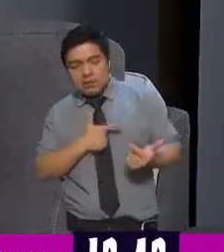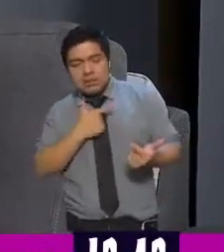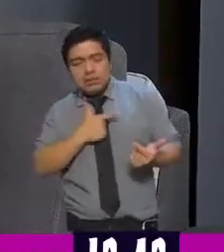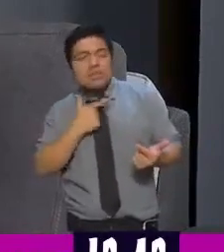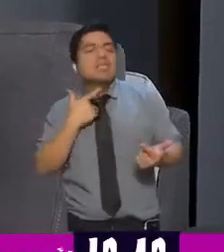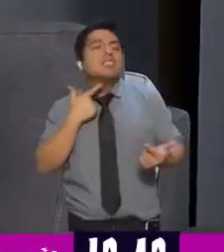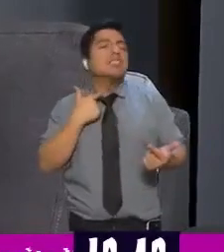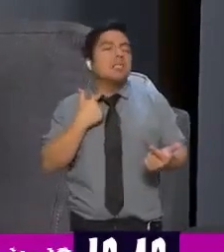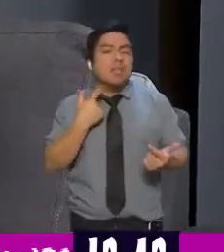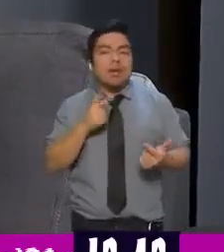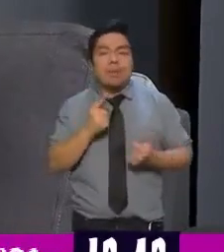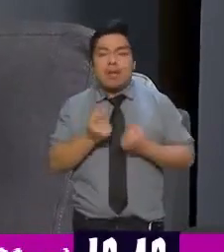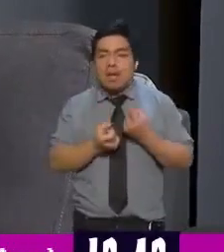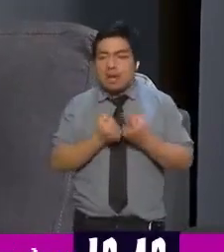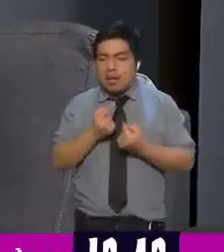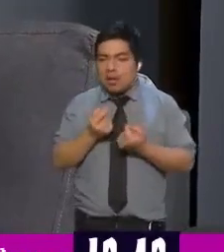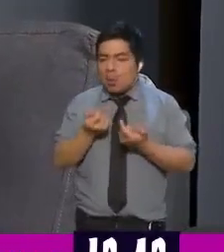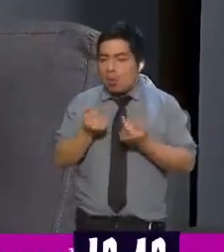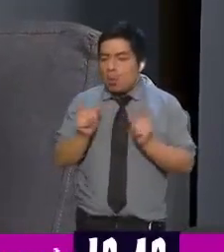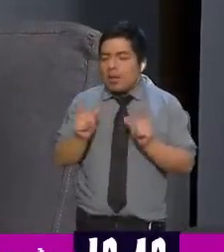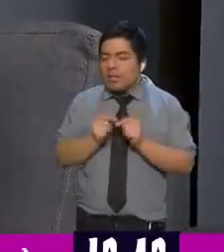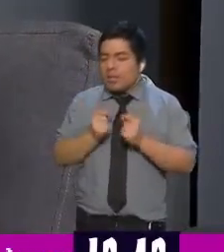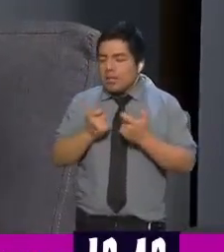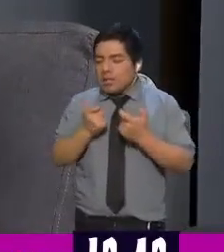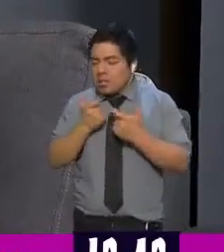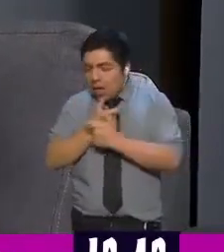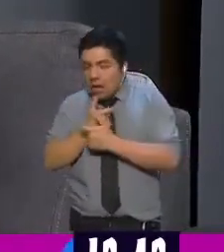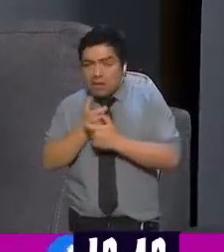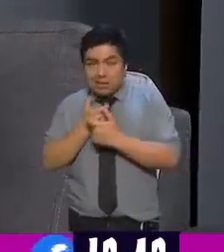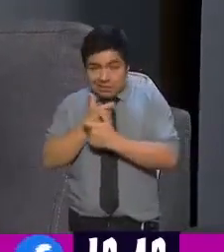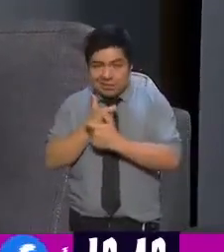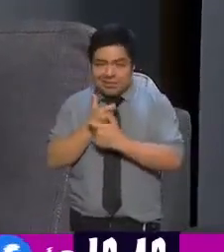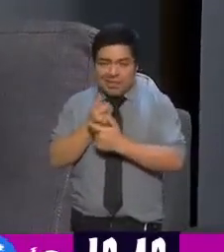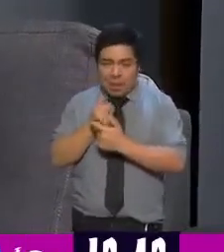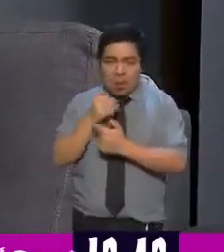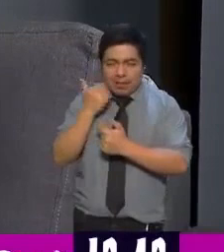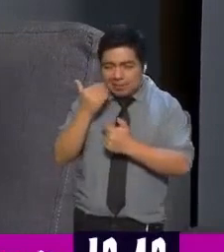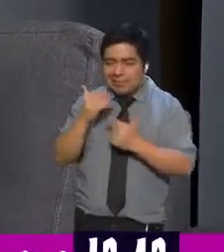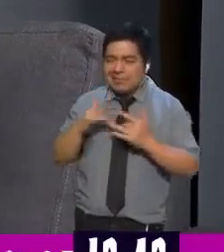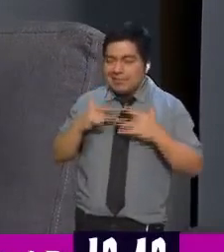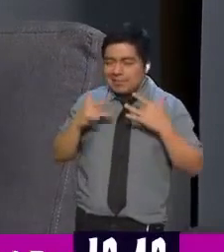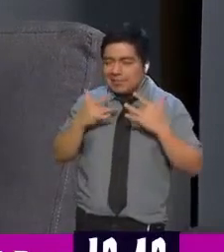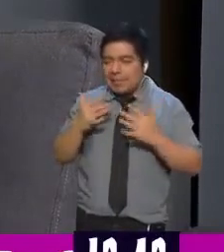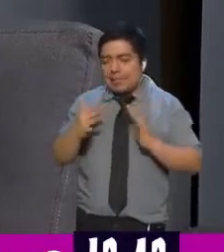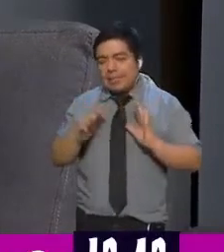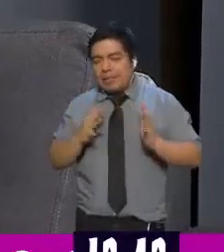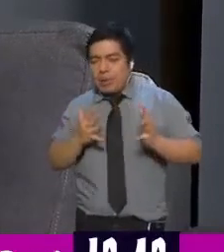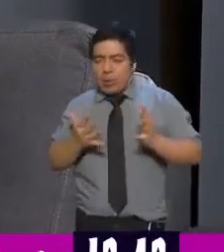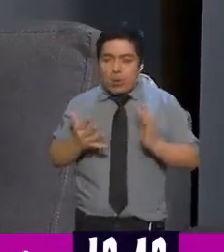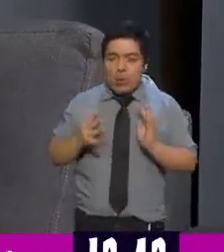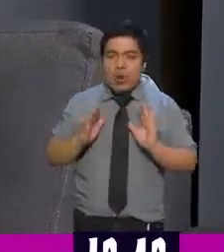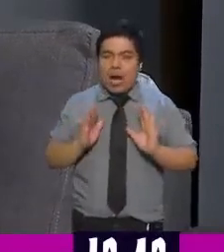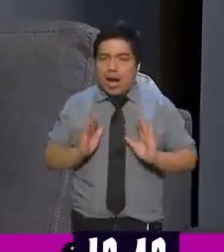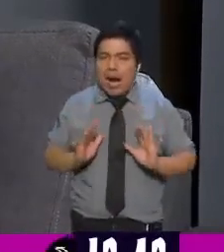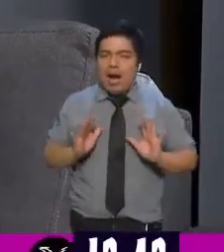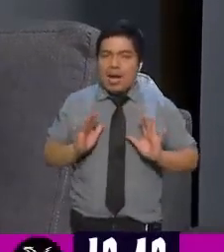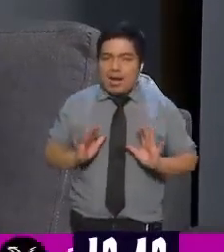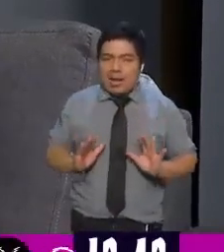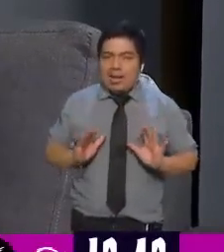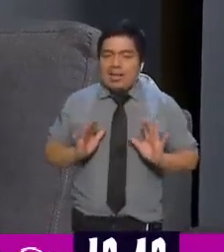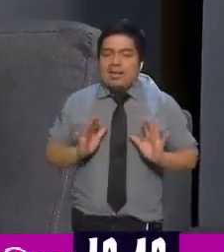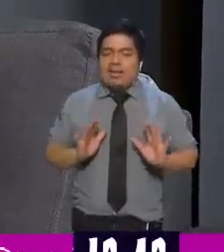muy chido. Pero también tiene unos cortes de comedia y creo que también eso ayuda a la espectadora a que tenga un poco más de tensar justamente. O sea, le